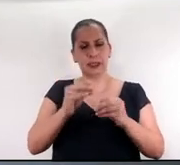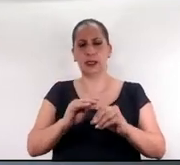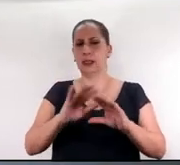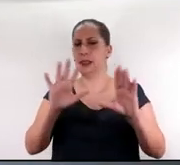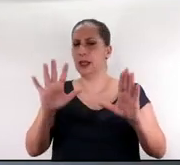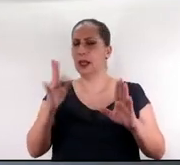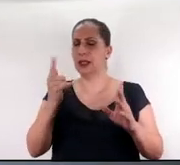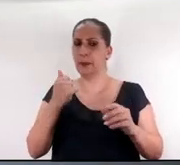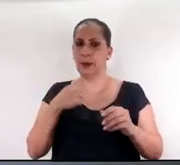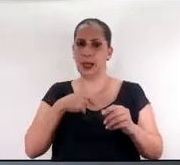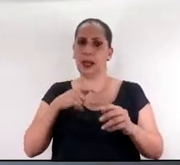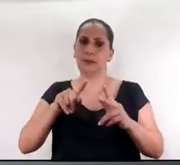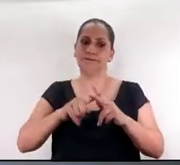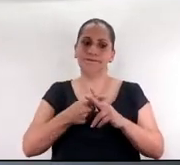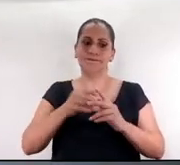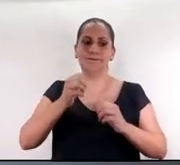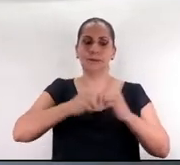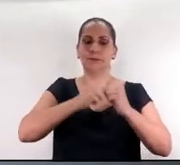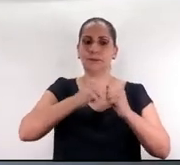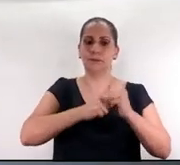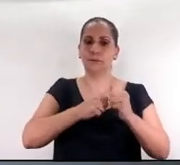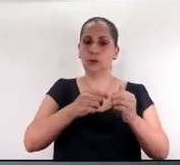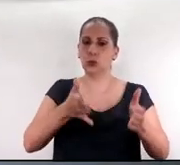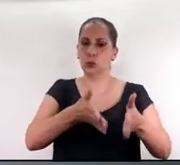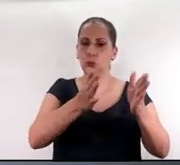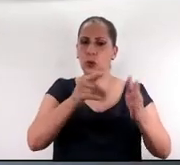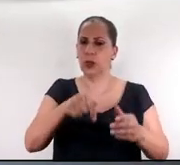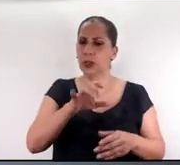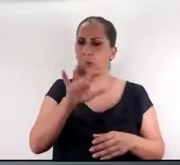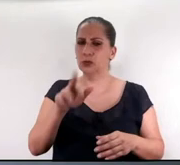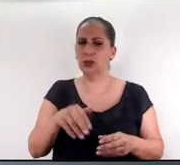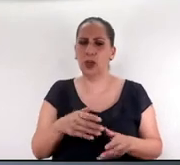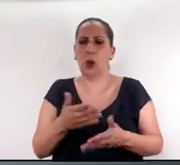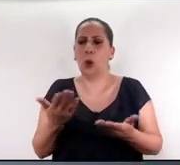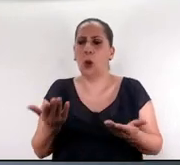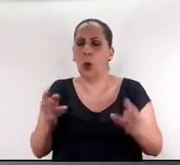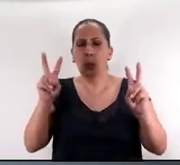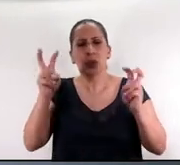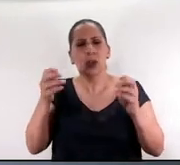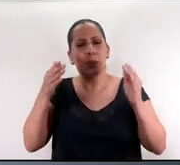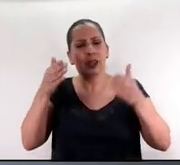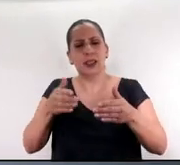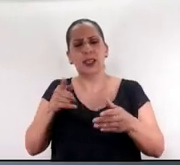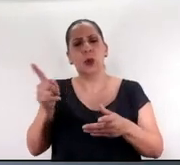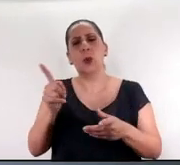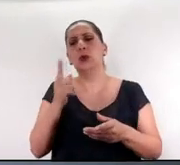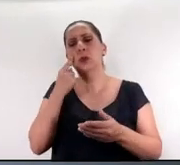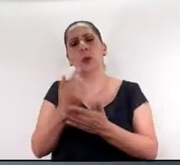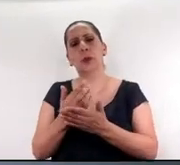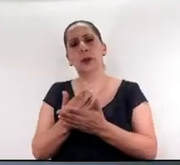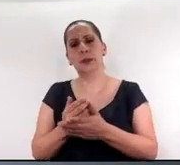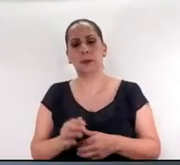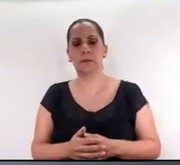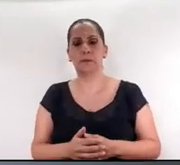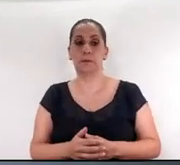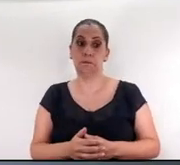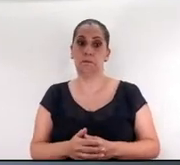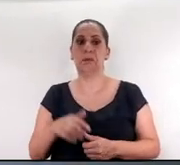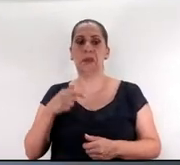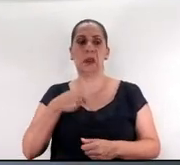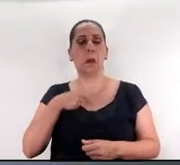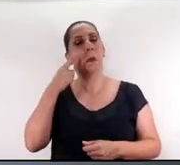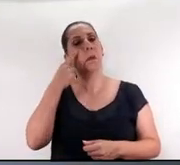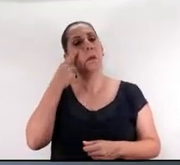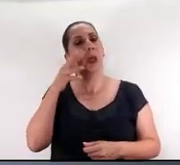materia de infraestructura en nuestro país. ¿Cómo atender ese tema y cuál sería su propuesta? Mire, a mí me parece que, siguiendo la